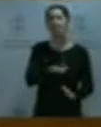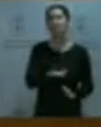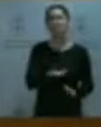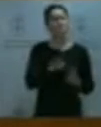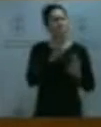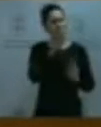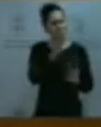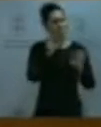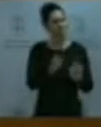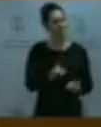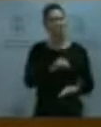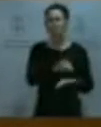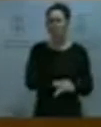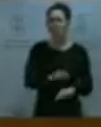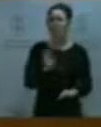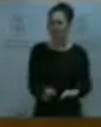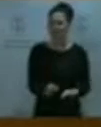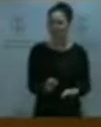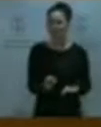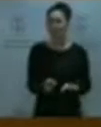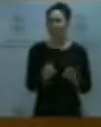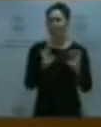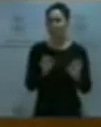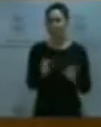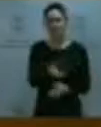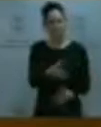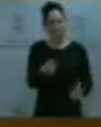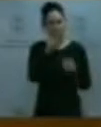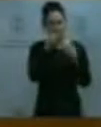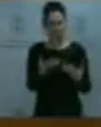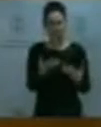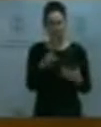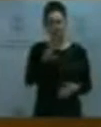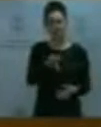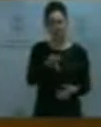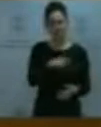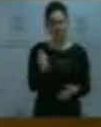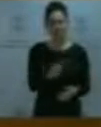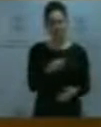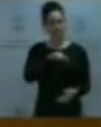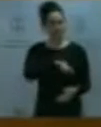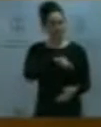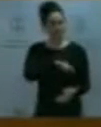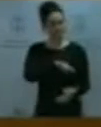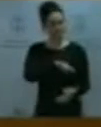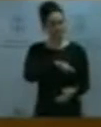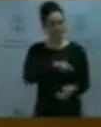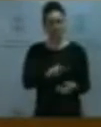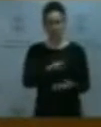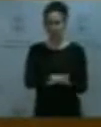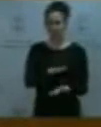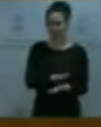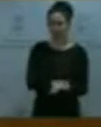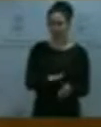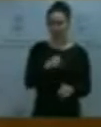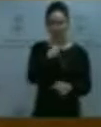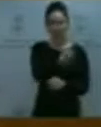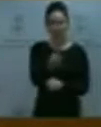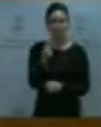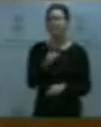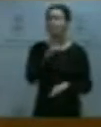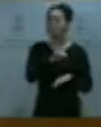sobrada y adecuadamente. En nuestro país podemos tener la serenidad de decir que se cumple. Pero lo que algunos